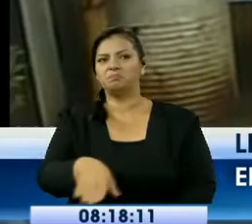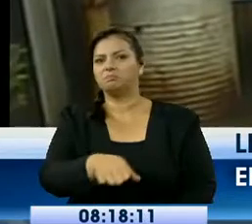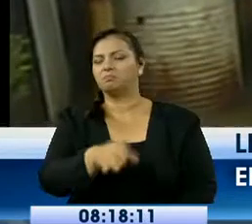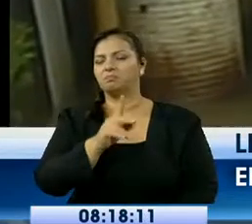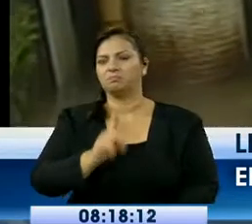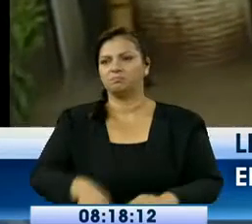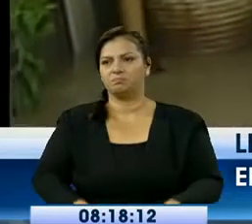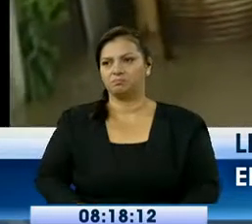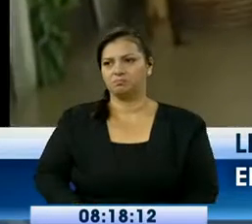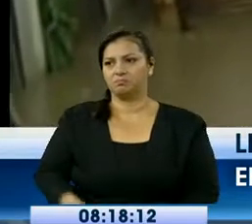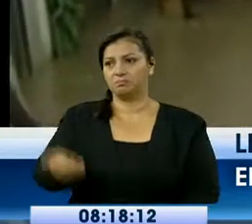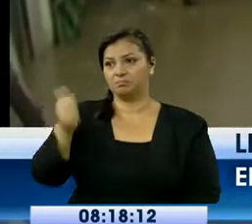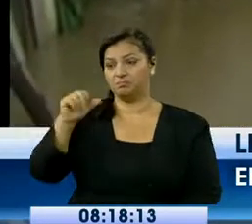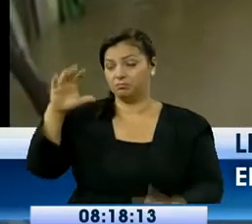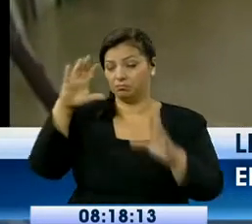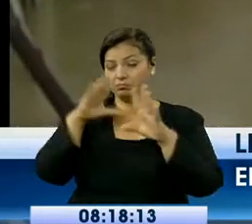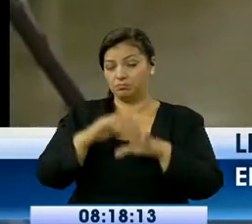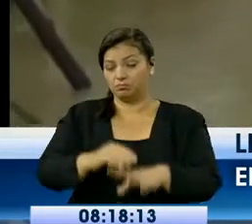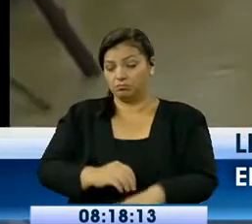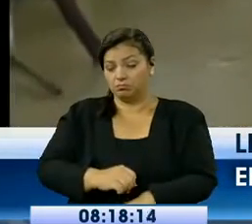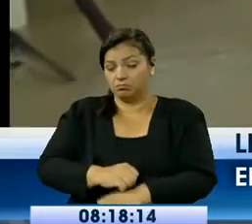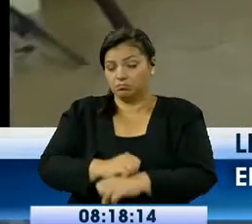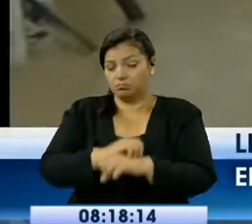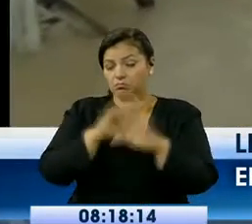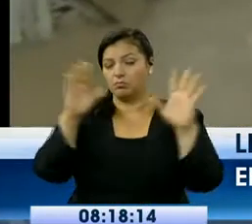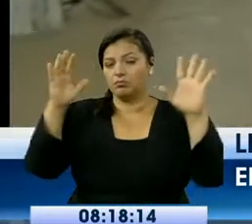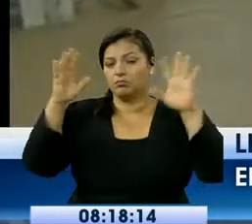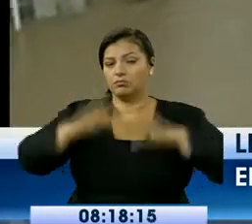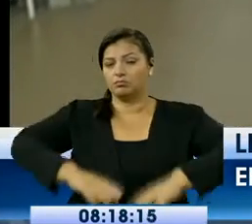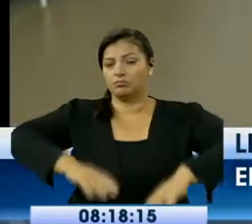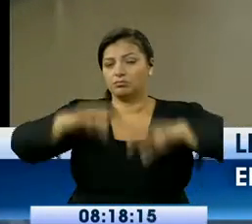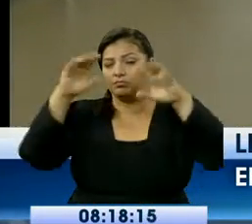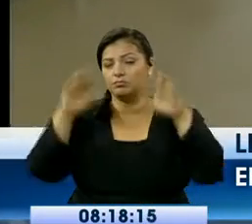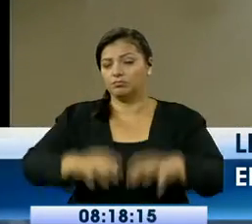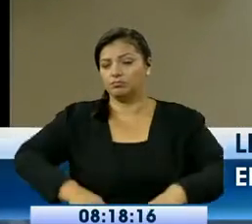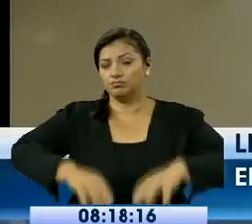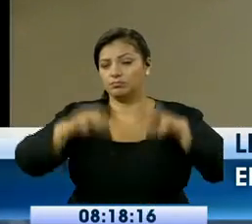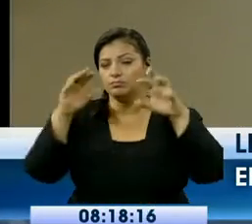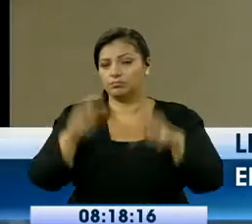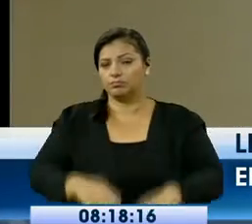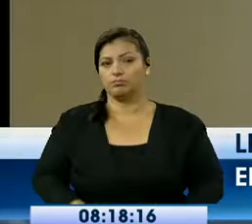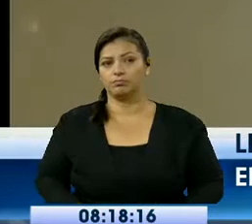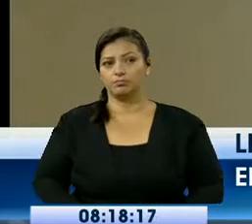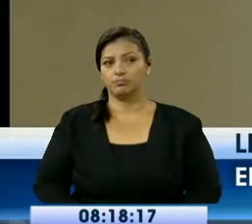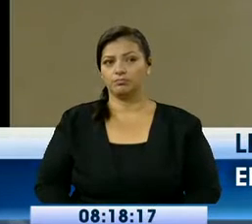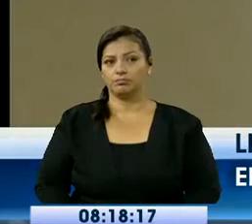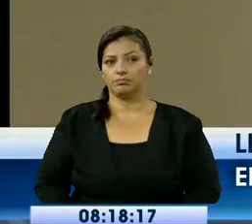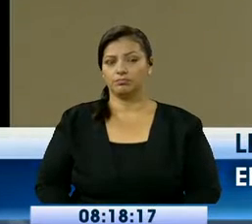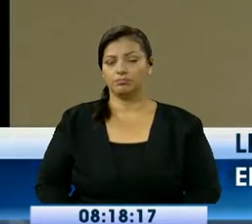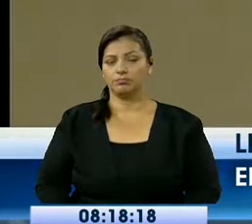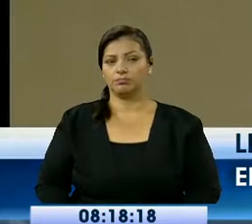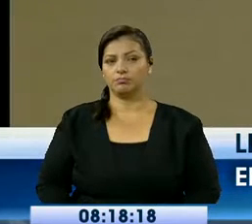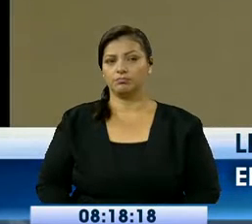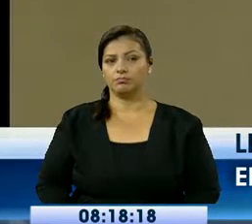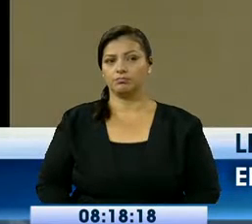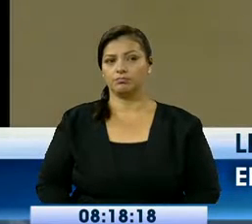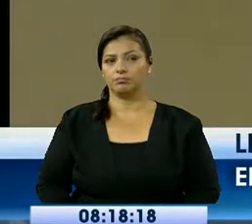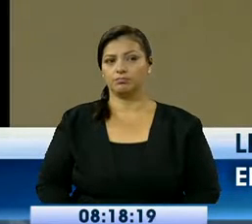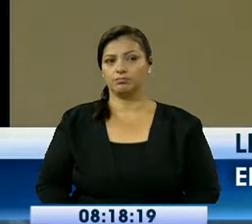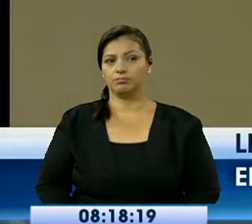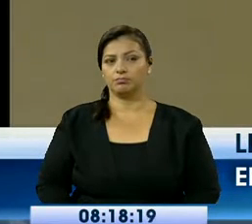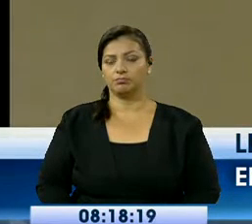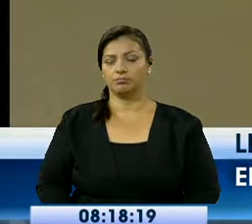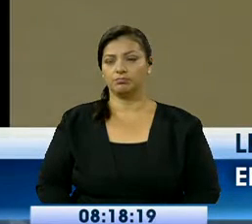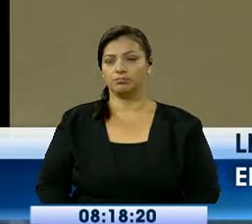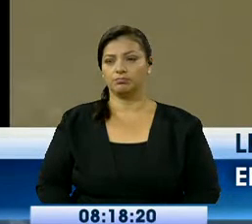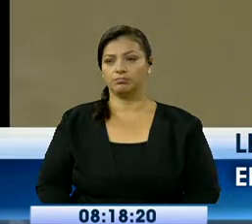toda la noche por acá? Claro, toda la noche llovió, así como te ves. Antes has parado un poquito el agua porque... Así es. Antes digo, ¿el líquido